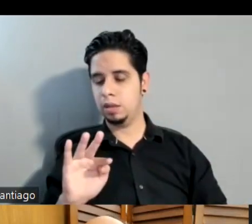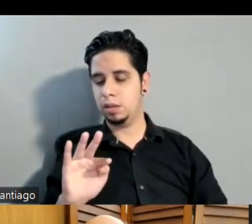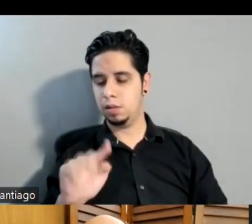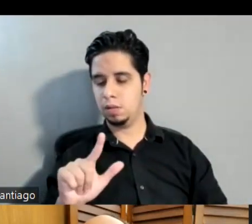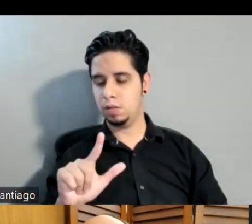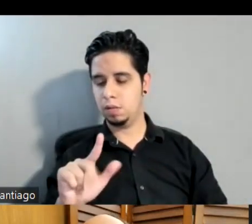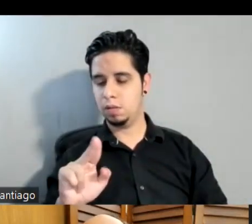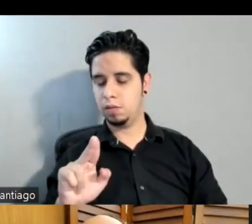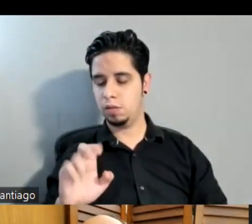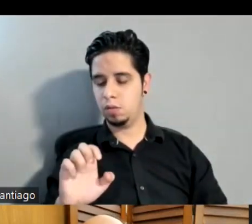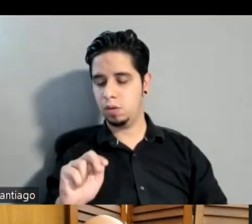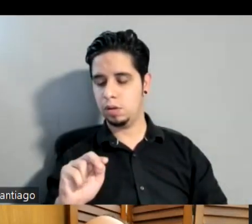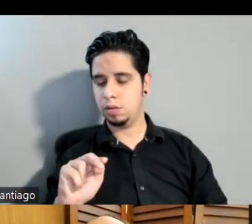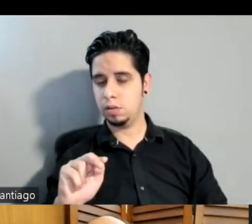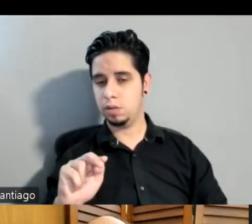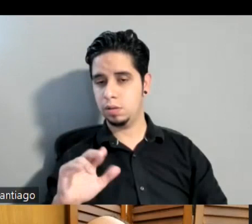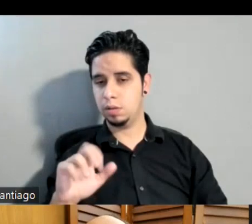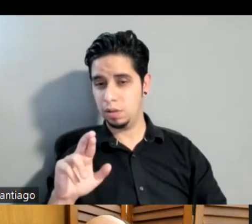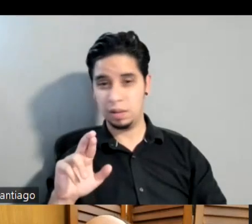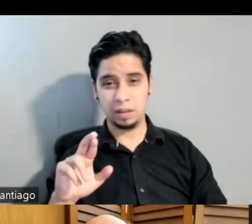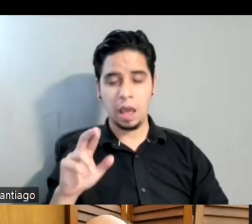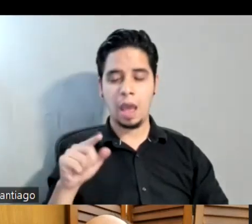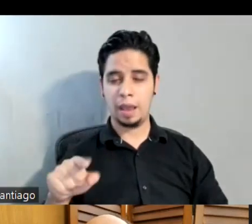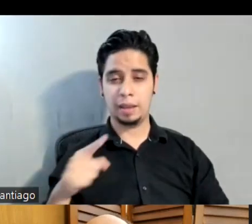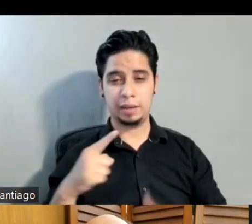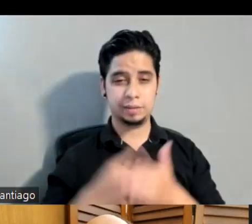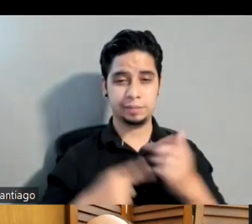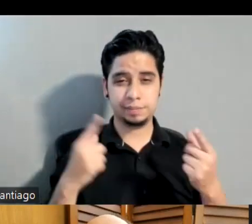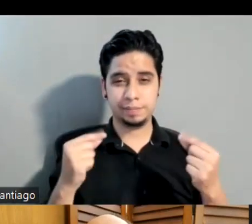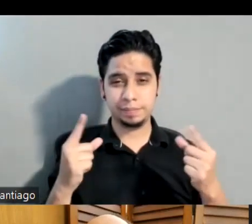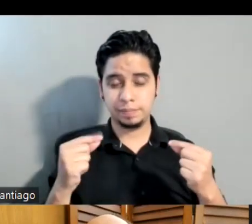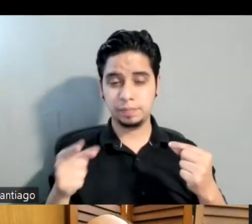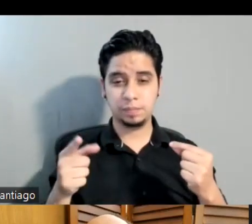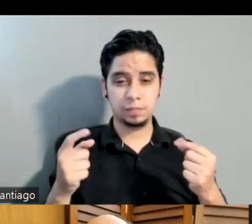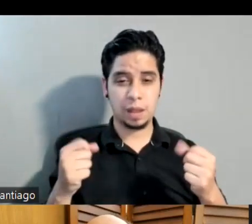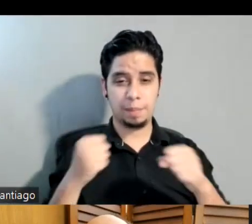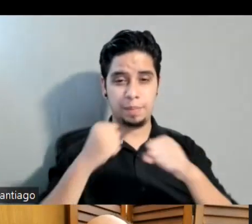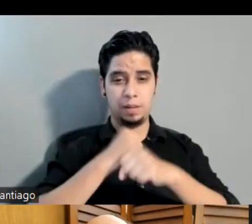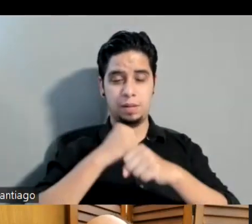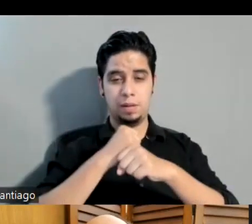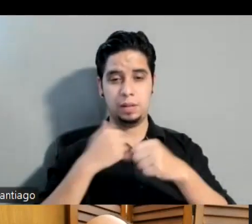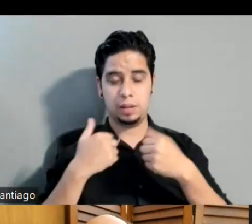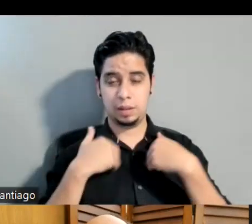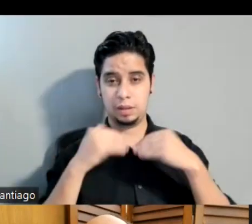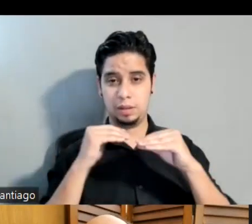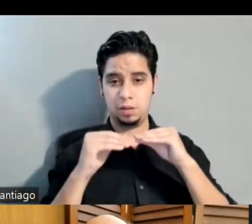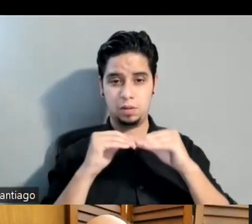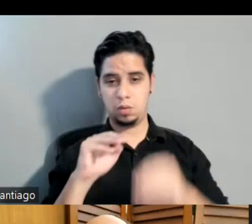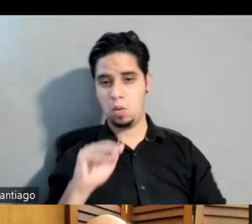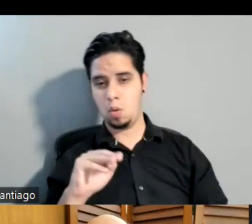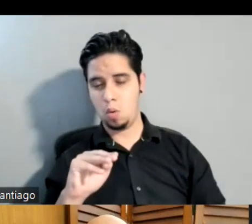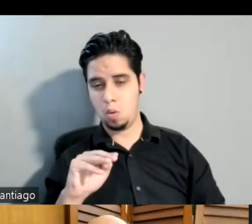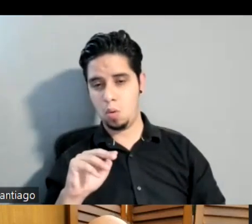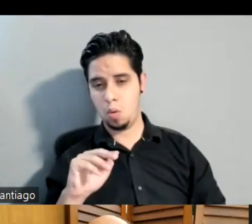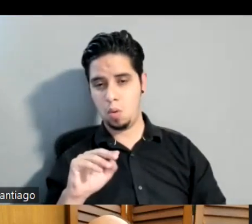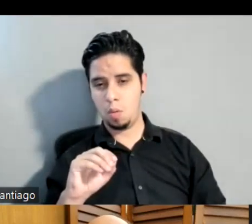mecánico influencer que está peleando ahí porque pues tiene que arreglar un mofle dañado. Y es